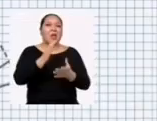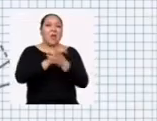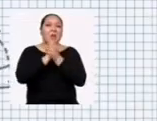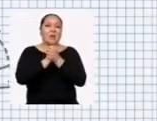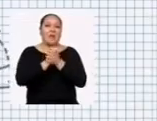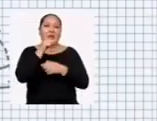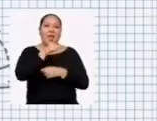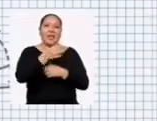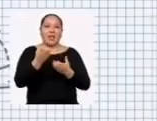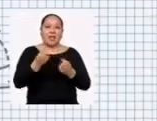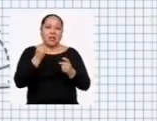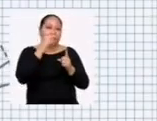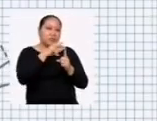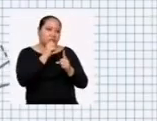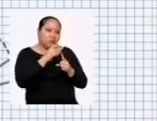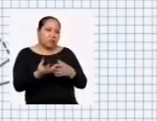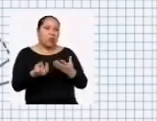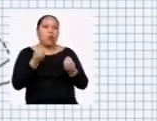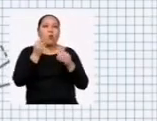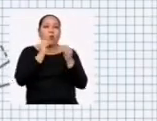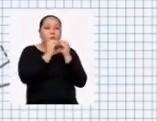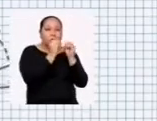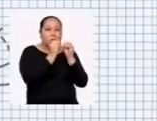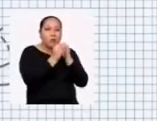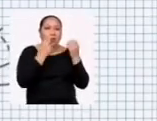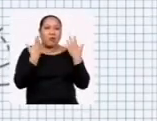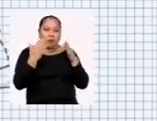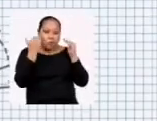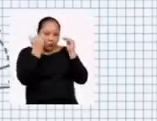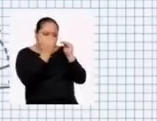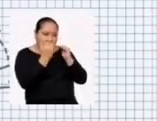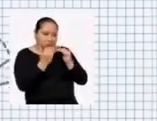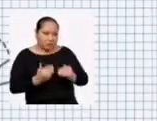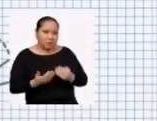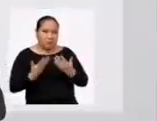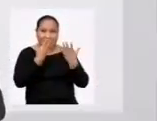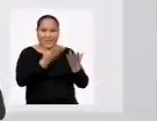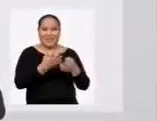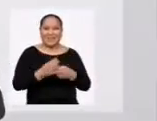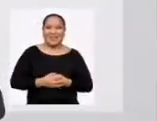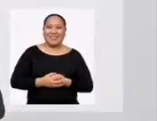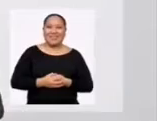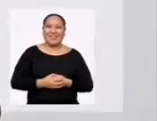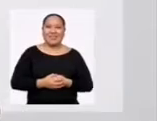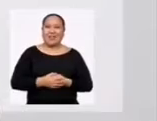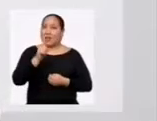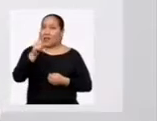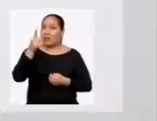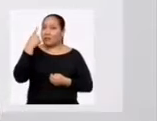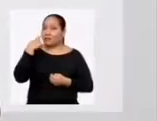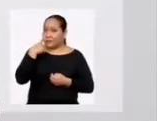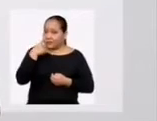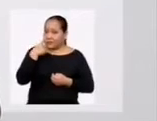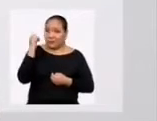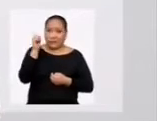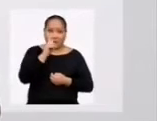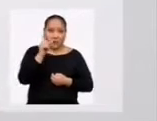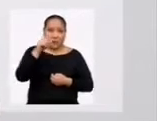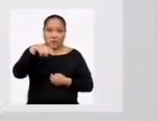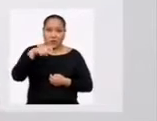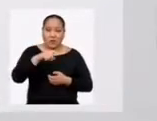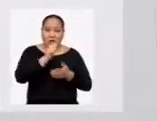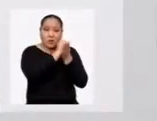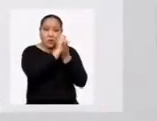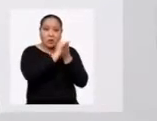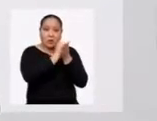él quería recibir críticas para mejorar y hemos sido detallistas en dárselas. Ojo, que no necesariamente es